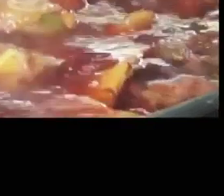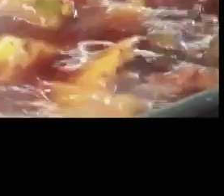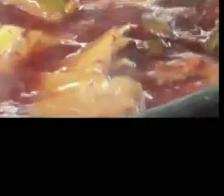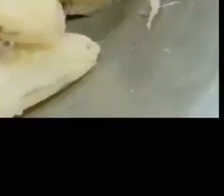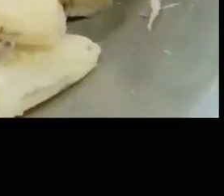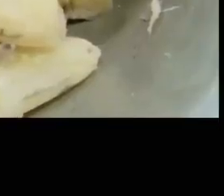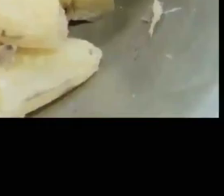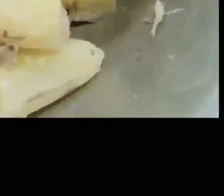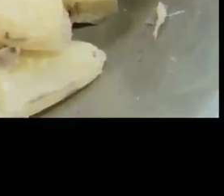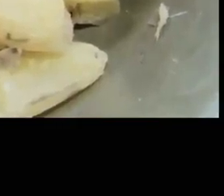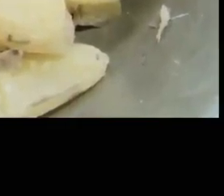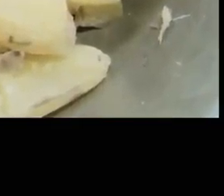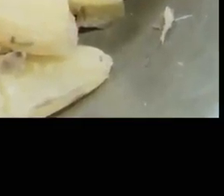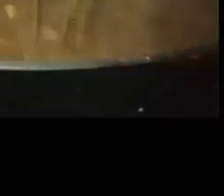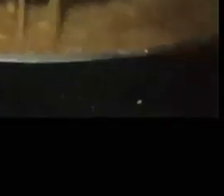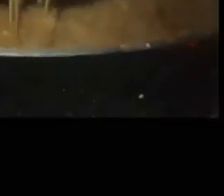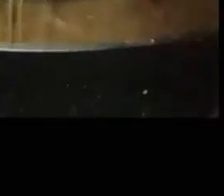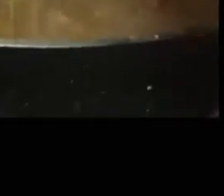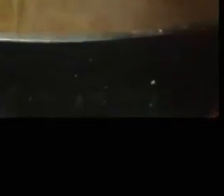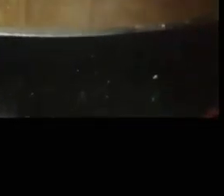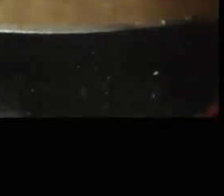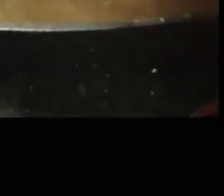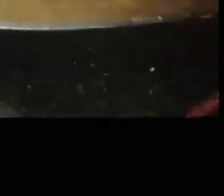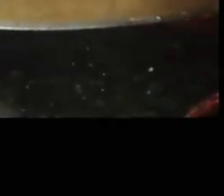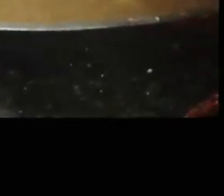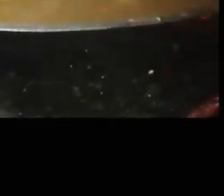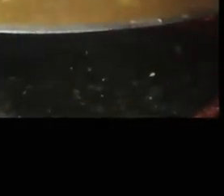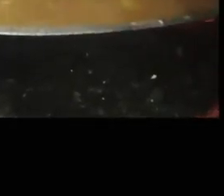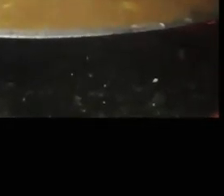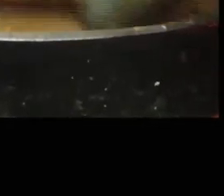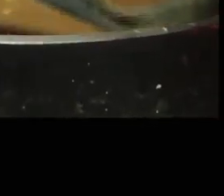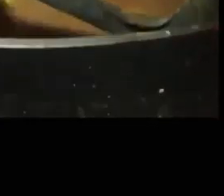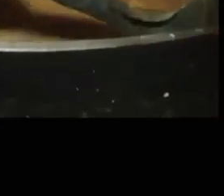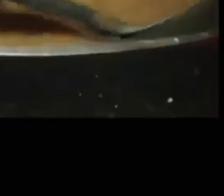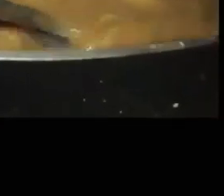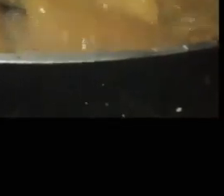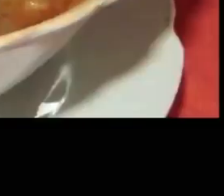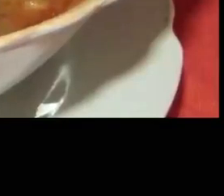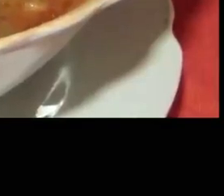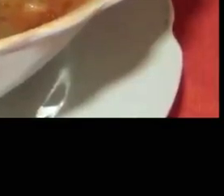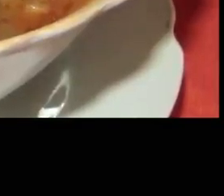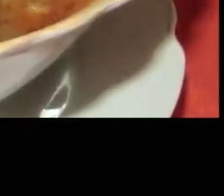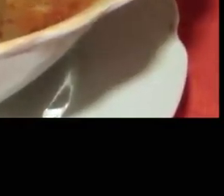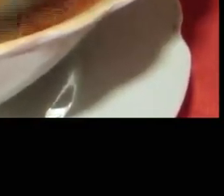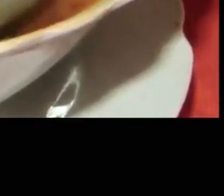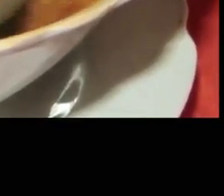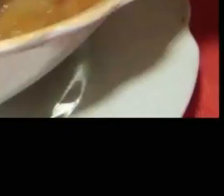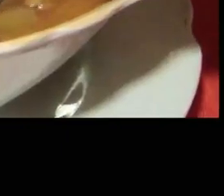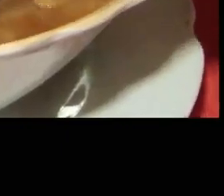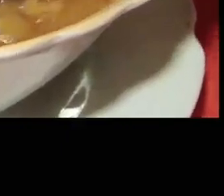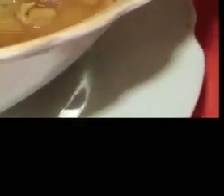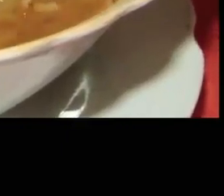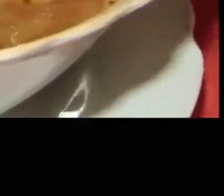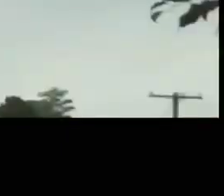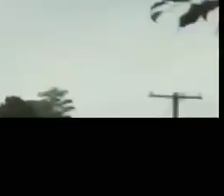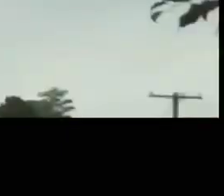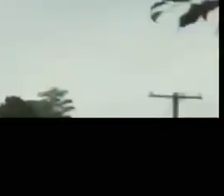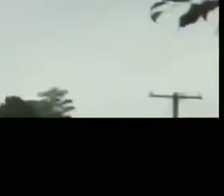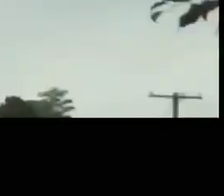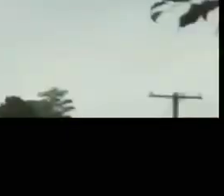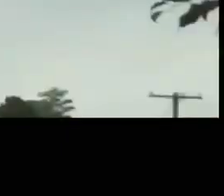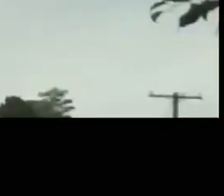como la yuca, quequisque, ayote, entre otras, obteniendo de esta manera una sopa deliciosa.